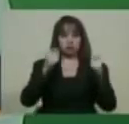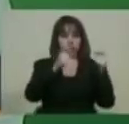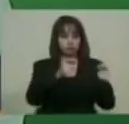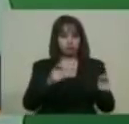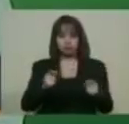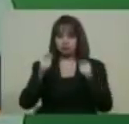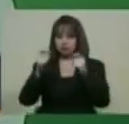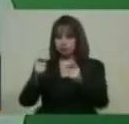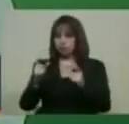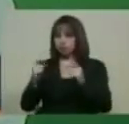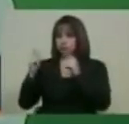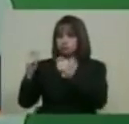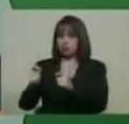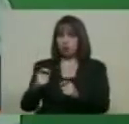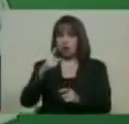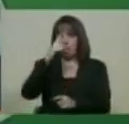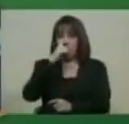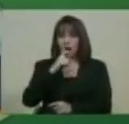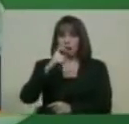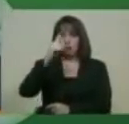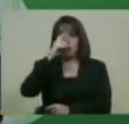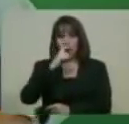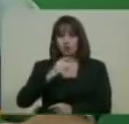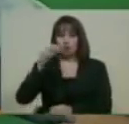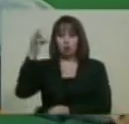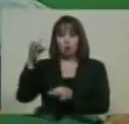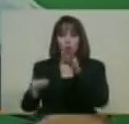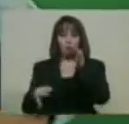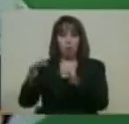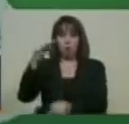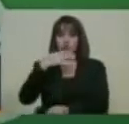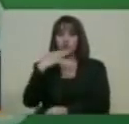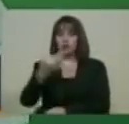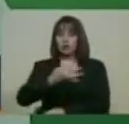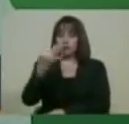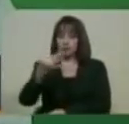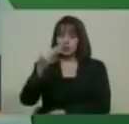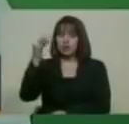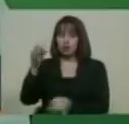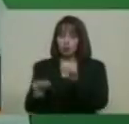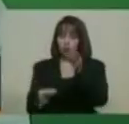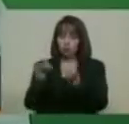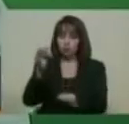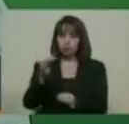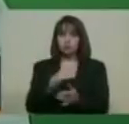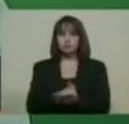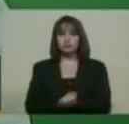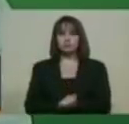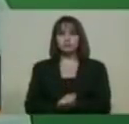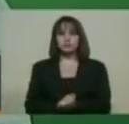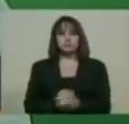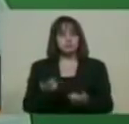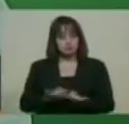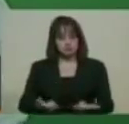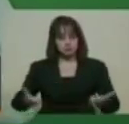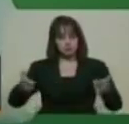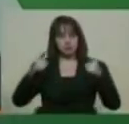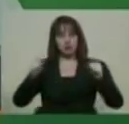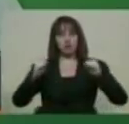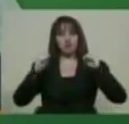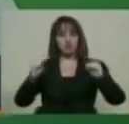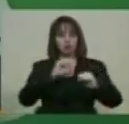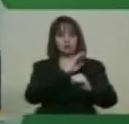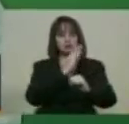año sean ascensos justos, verdaderamente justos, y que permitan el